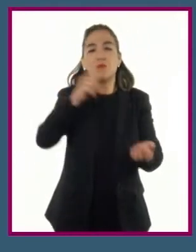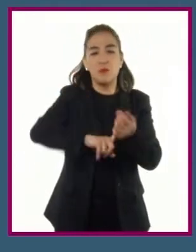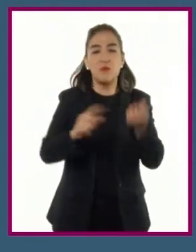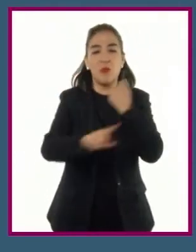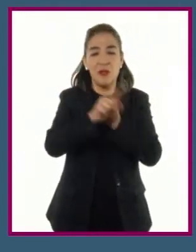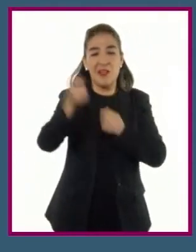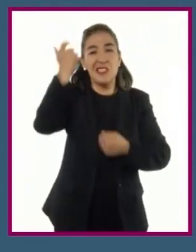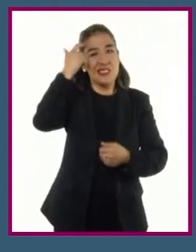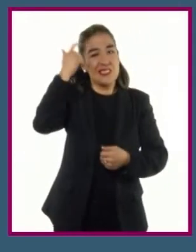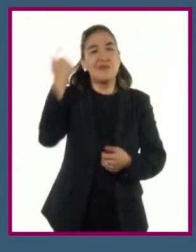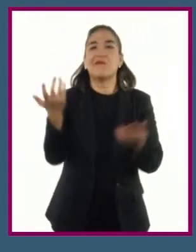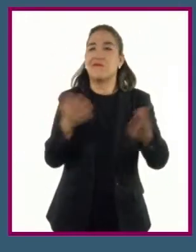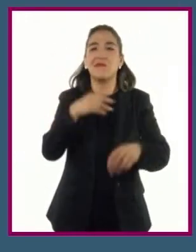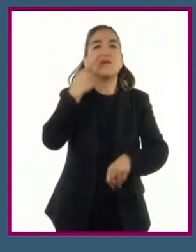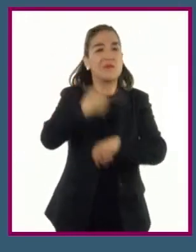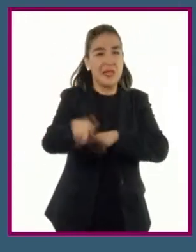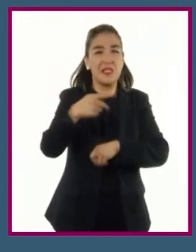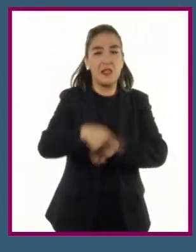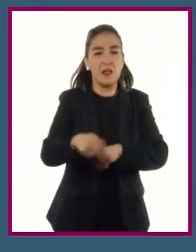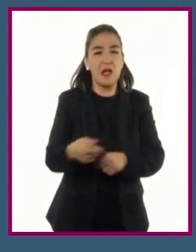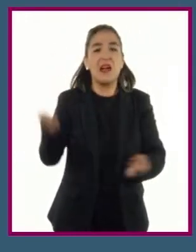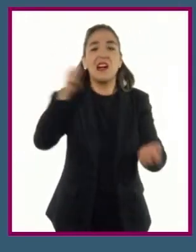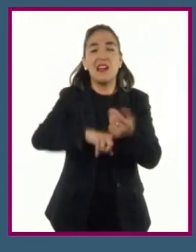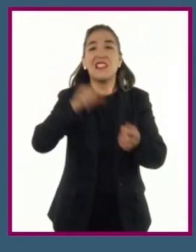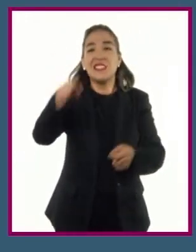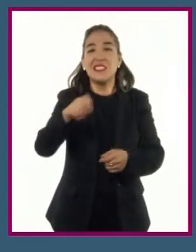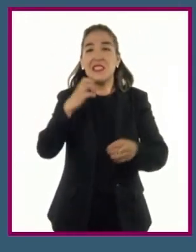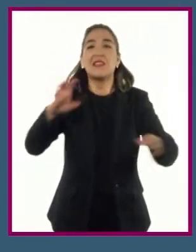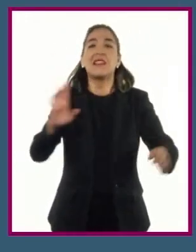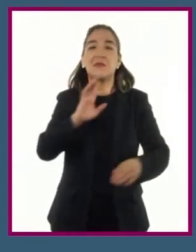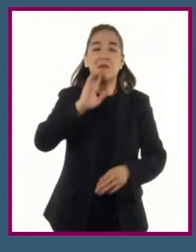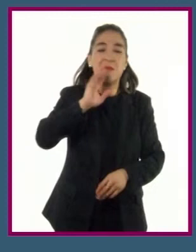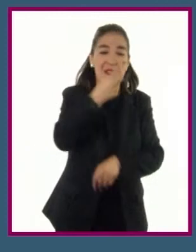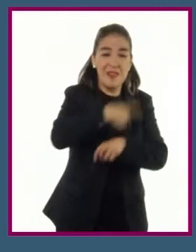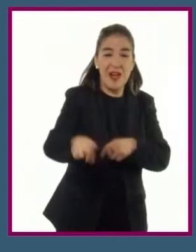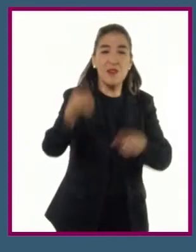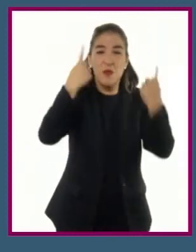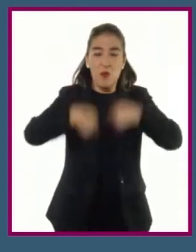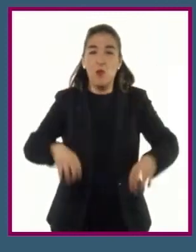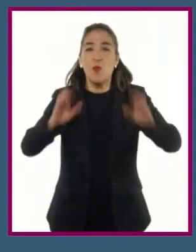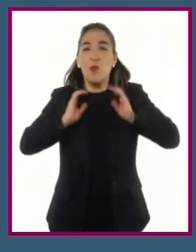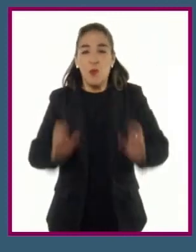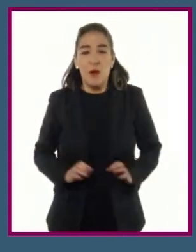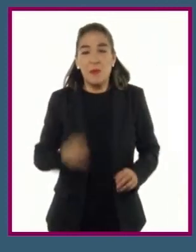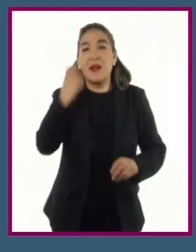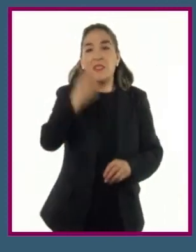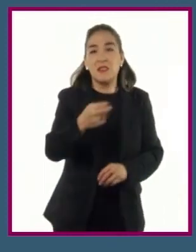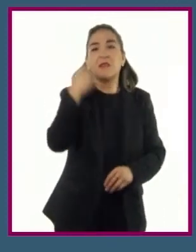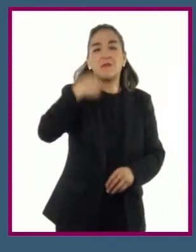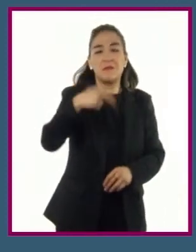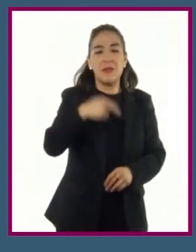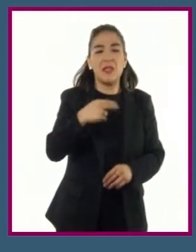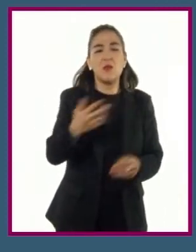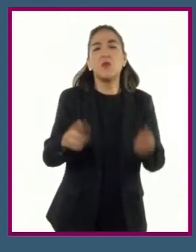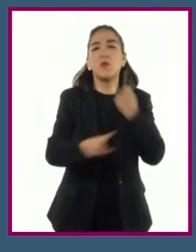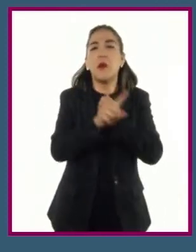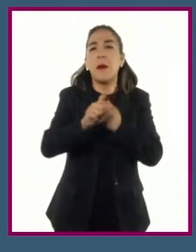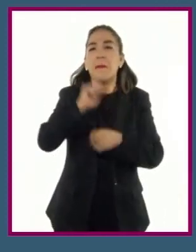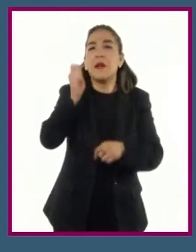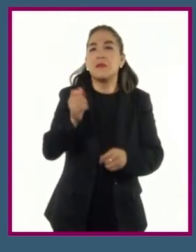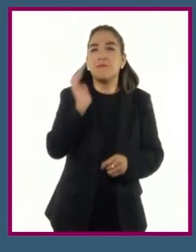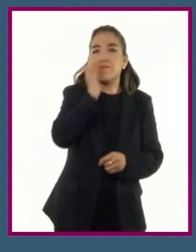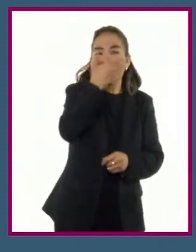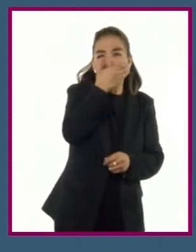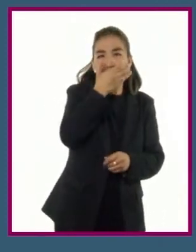neurológicos irreversibles. A la toxicidad que provoca el plomo en el cuerpo se le conoce como efecto silencioso, debido a que